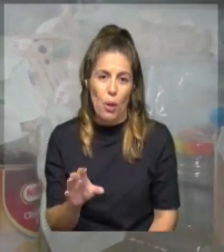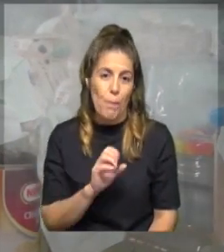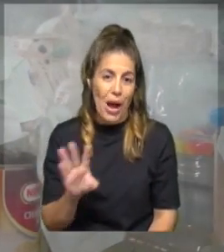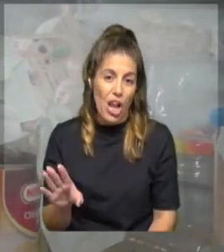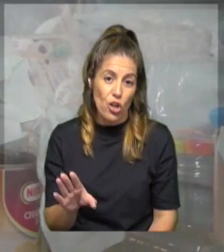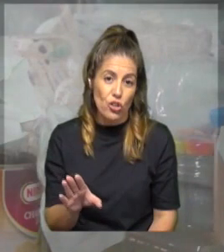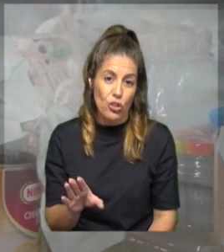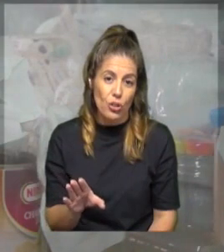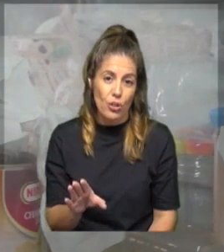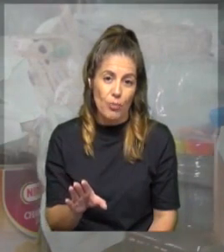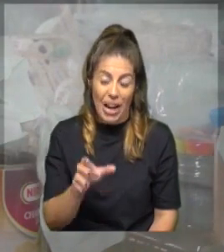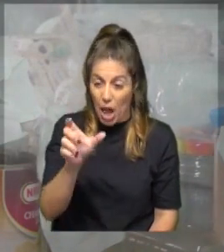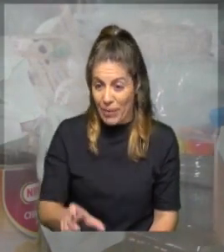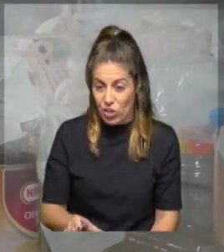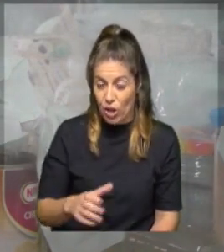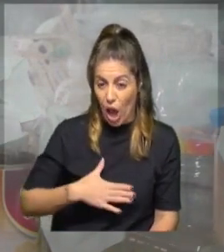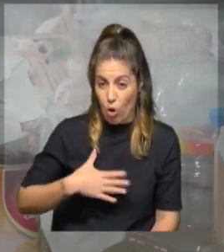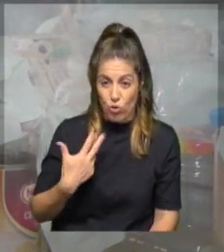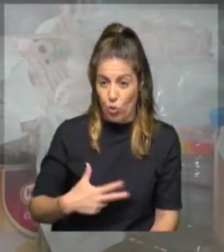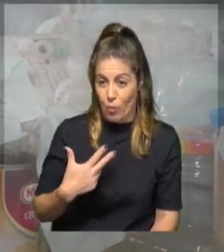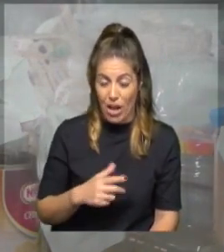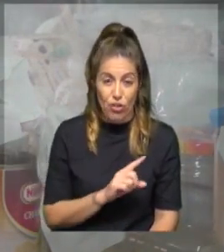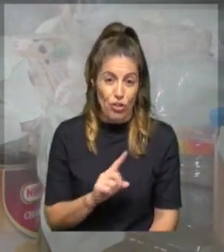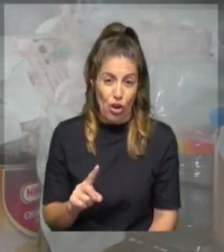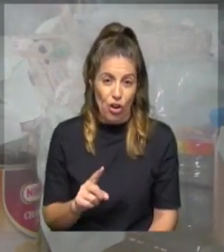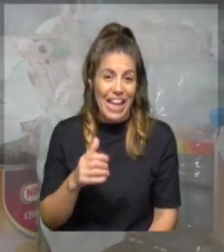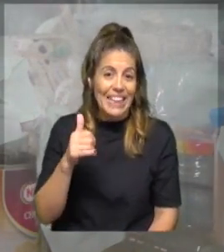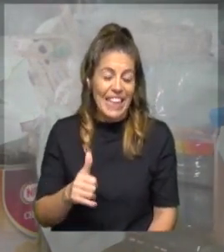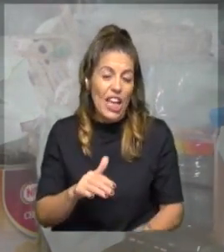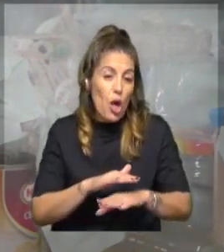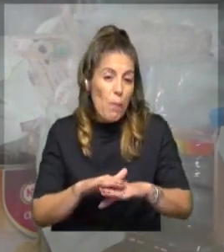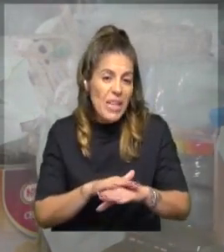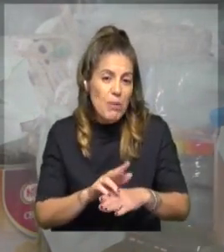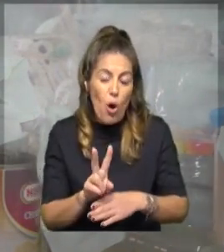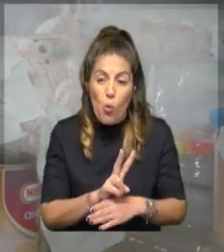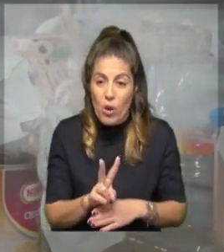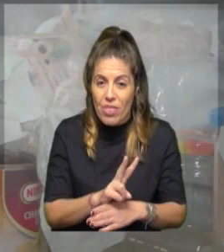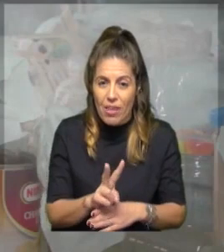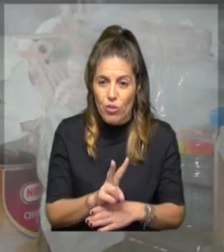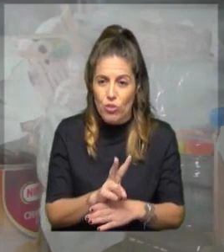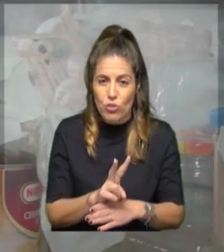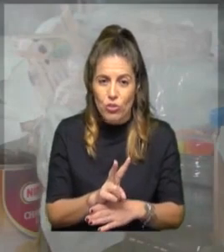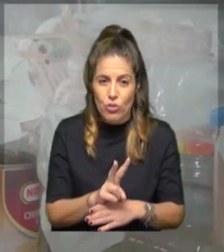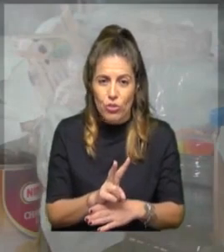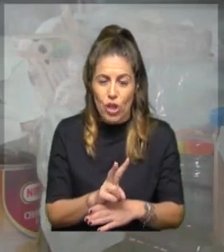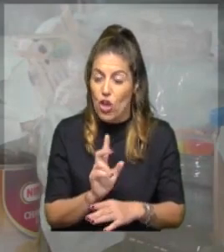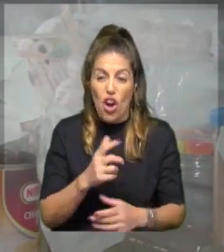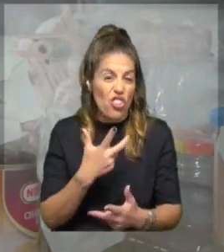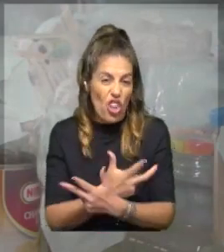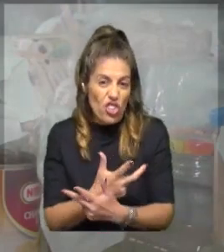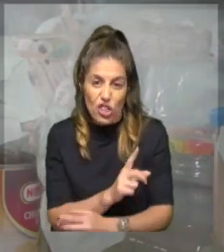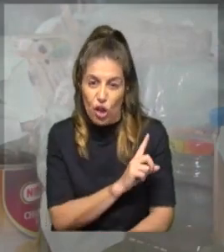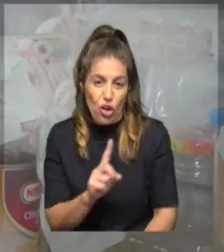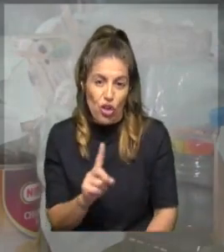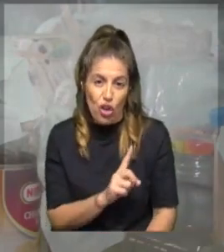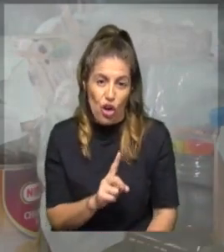para las personas, es decir, teniendo mínimas precauciones, no son tóxicos, no son patógenos, por